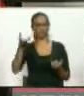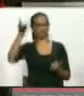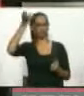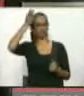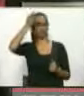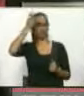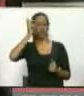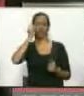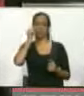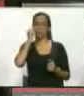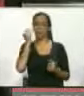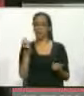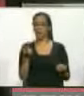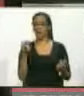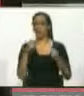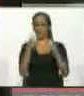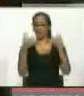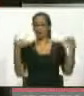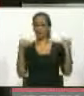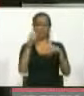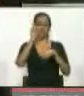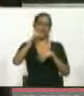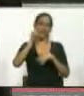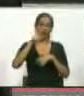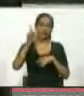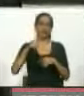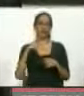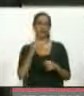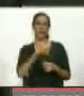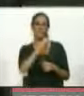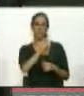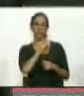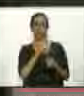papá tiene una línea de taxi va castillo